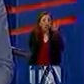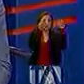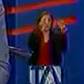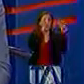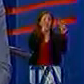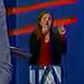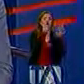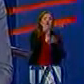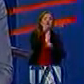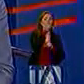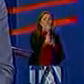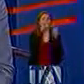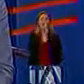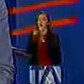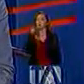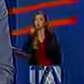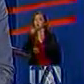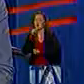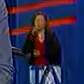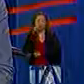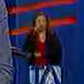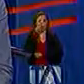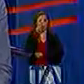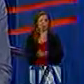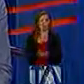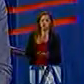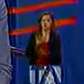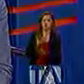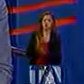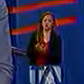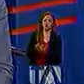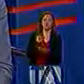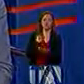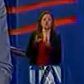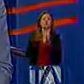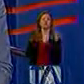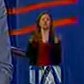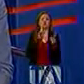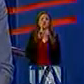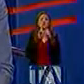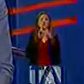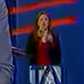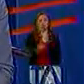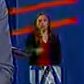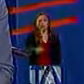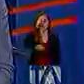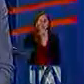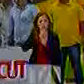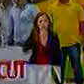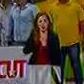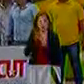empleados aseguran que llevarán sus planteamientos a las mesas de diálogo, entre ellos respetar la estabilidad laboral.